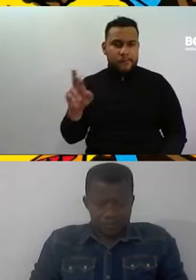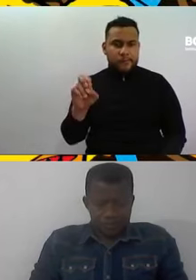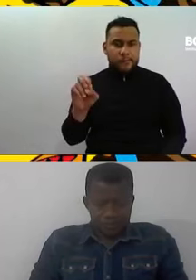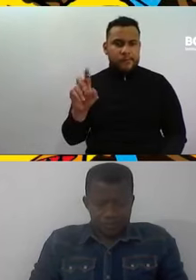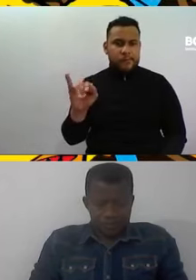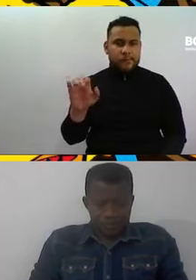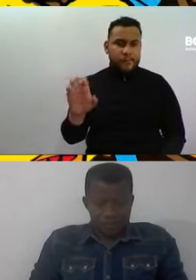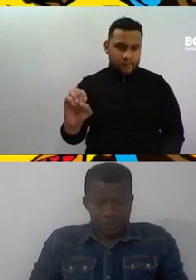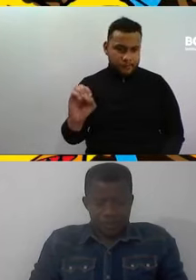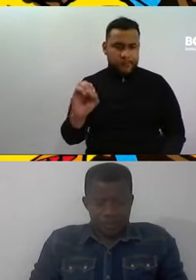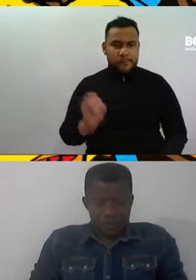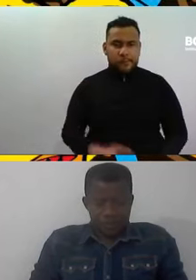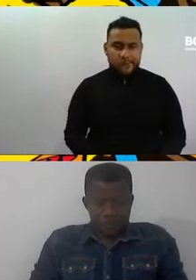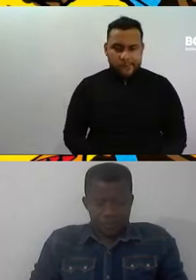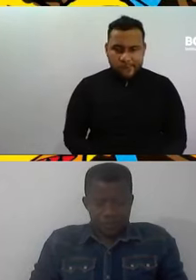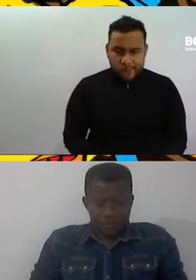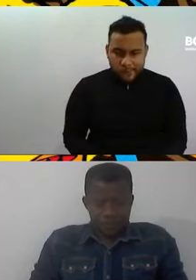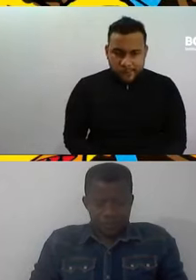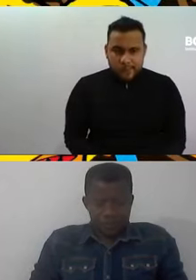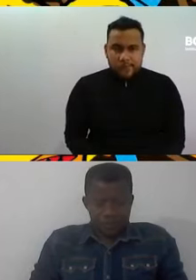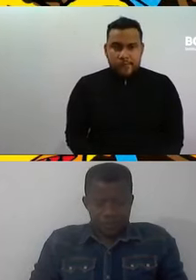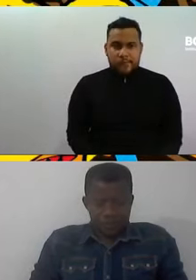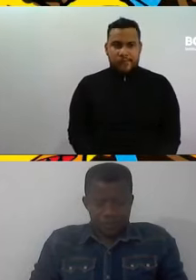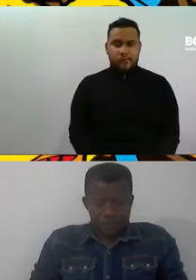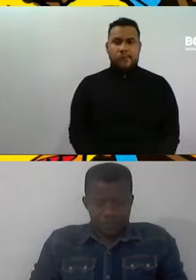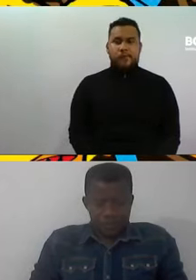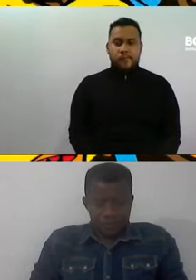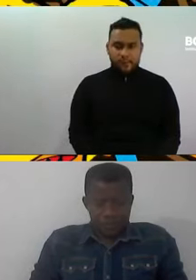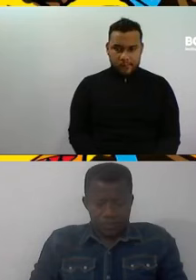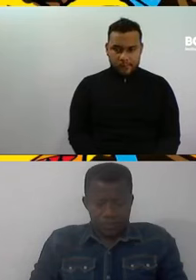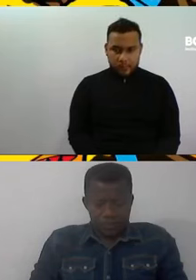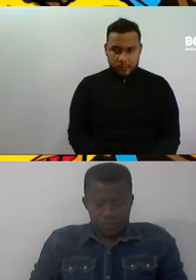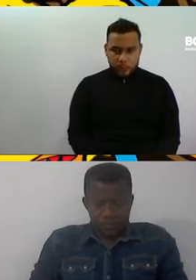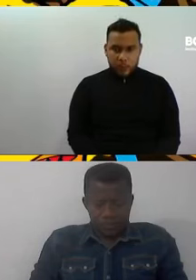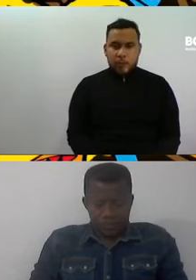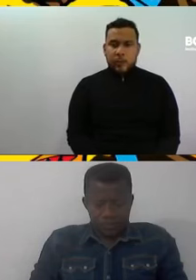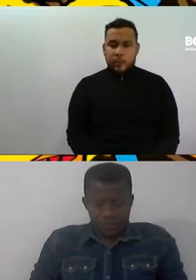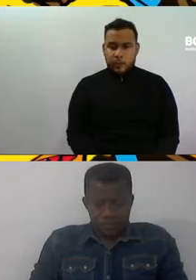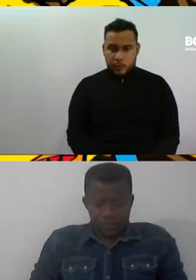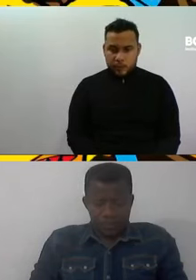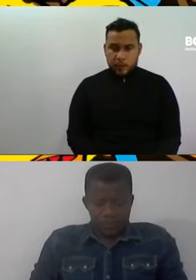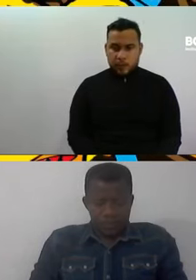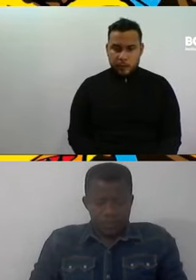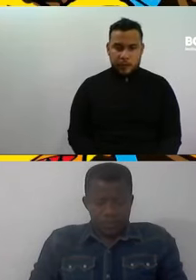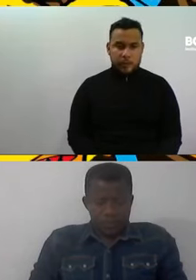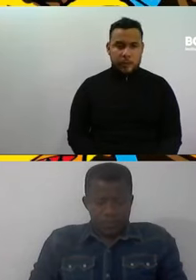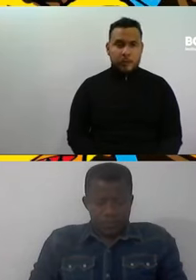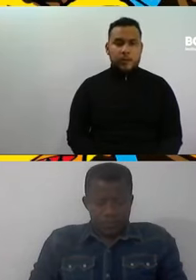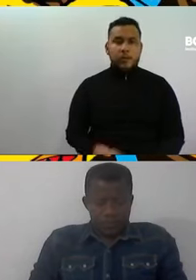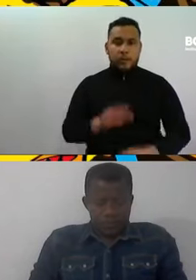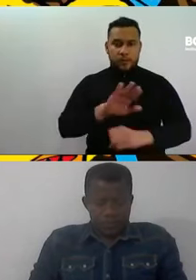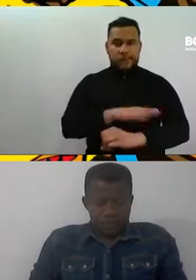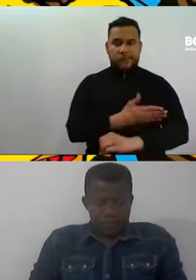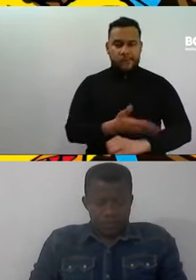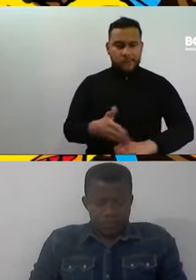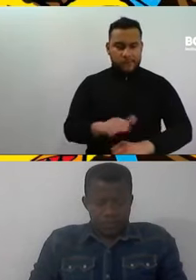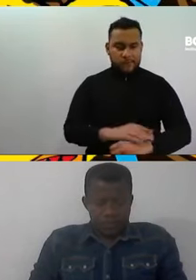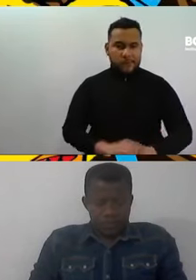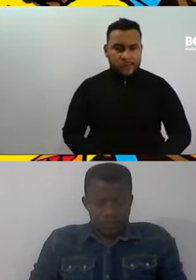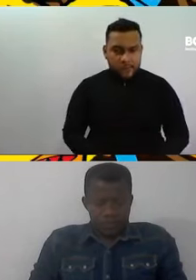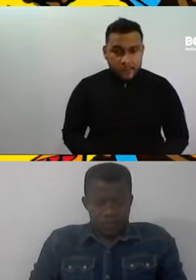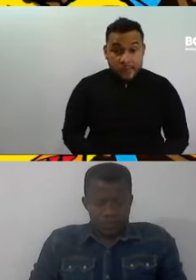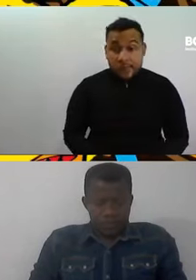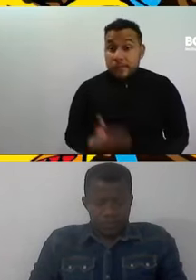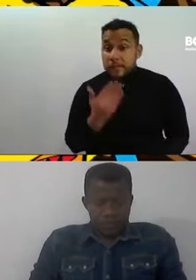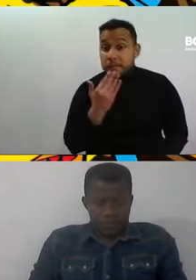revoliar, revoliar. Así es que se baile mático. Revolear, revolear, revoleático. Con el permiso